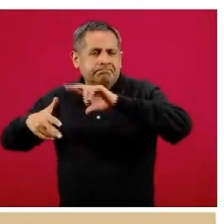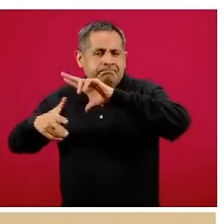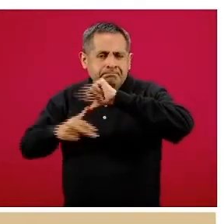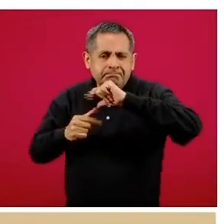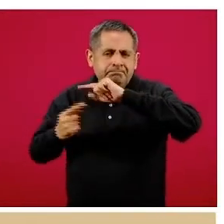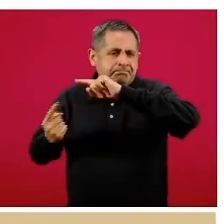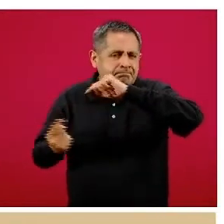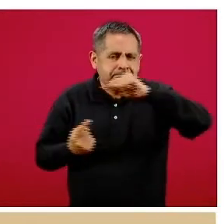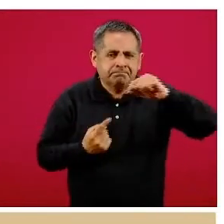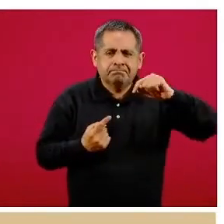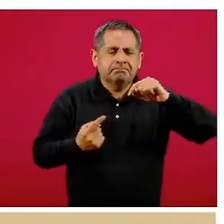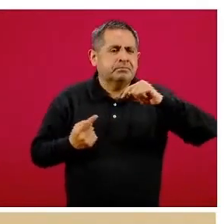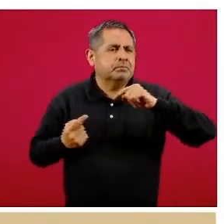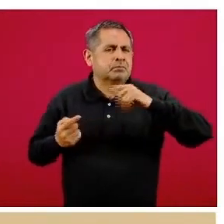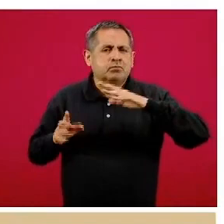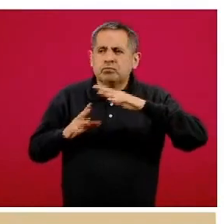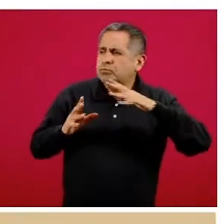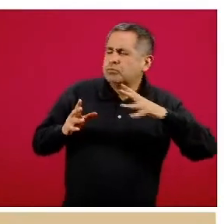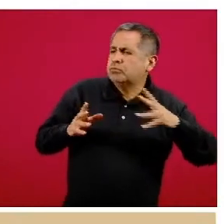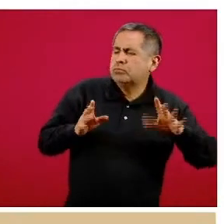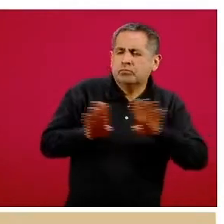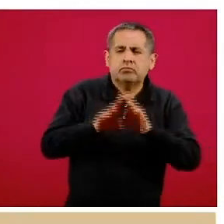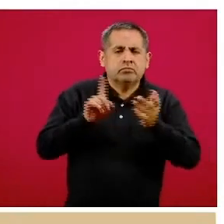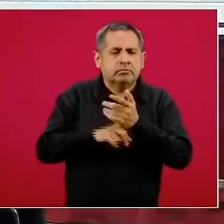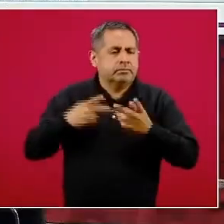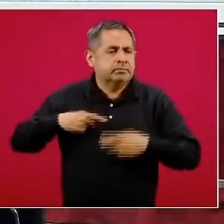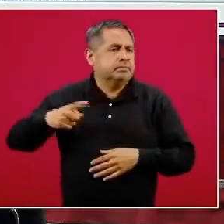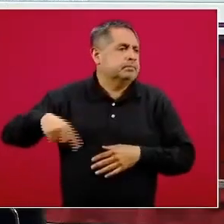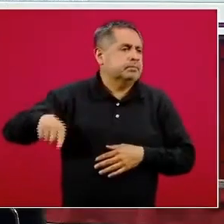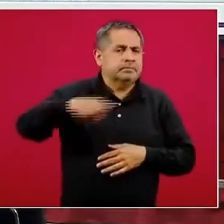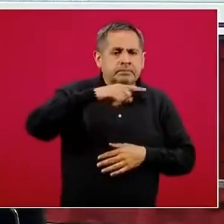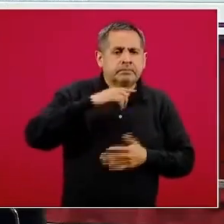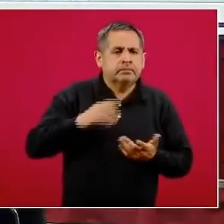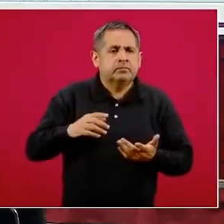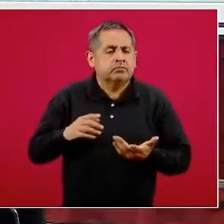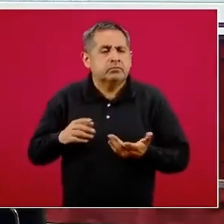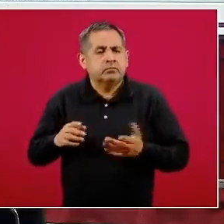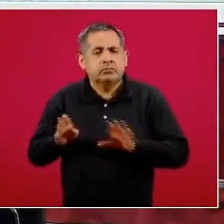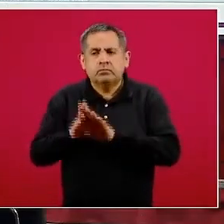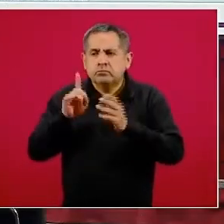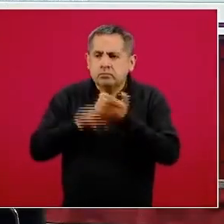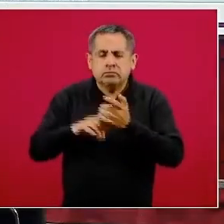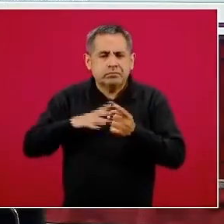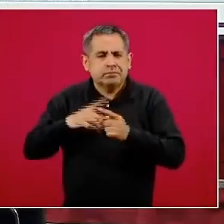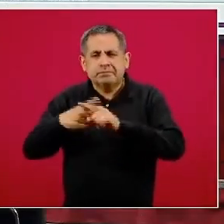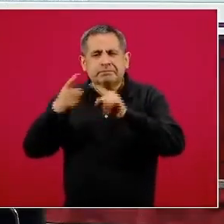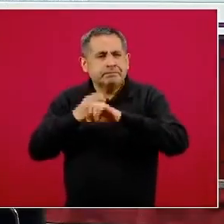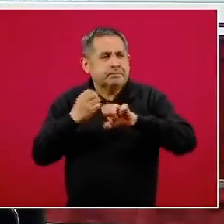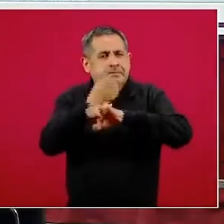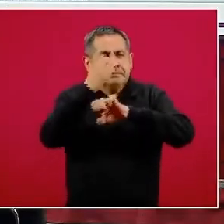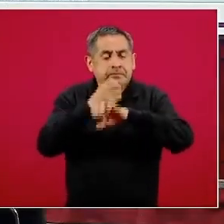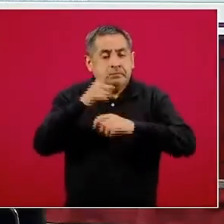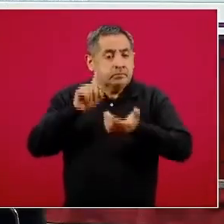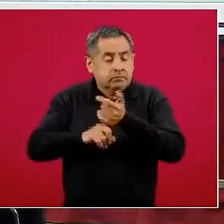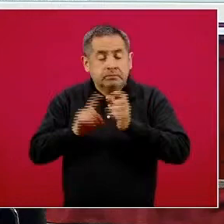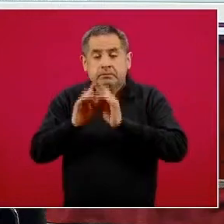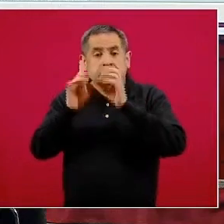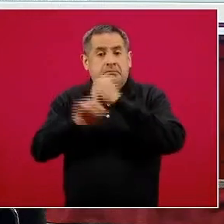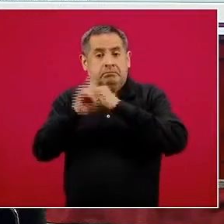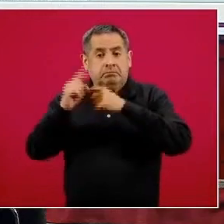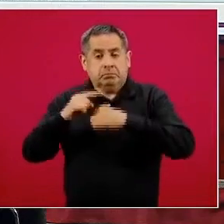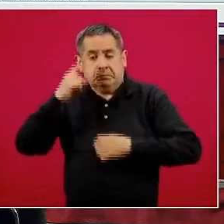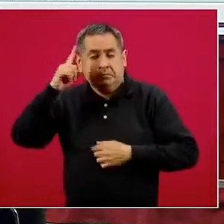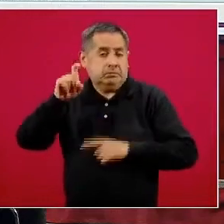huracanes y de cómo pueden impactar a nuestra población, que lamentablemente pues en este momento sabemos que hay estados que están siendo afectados